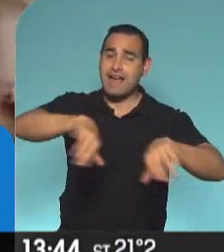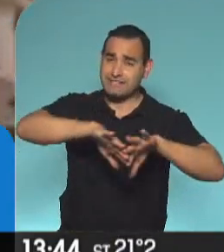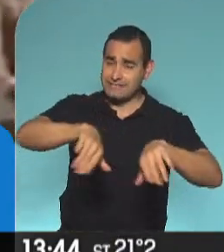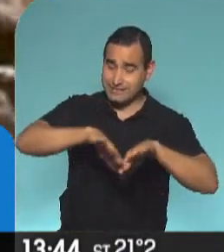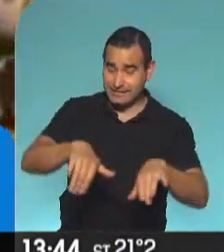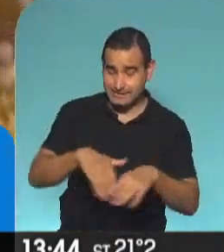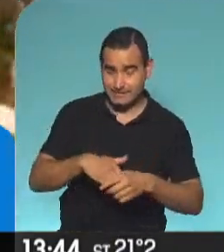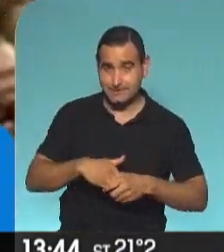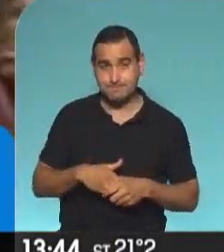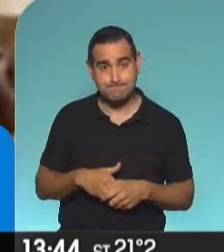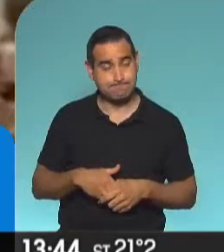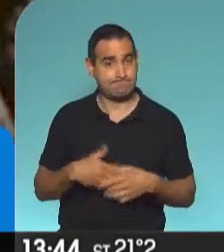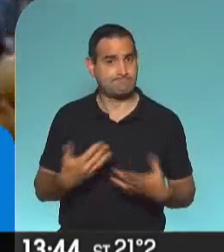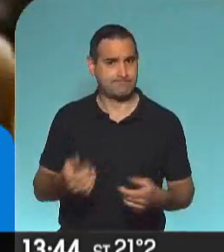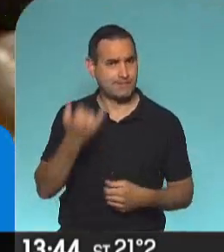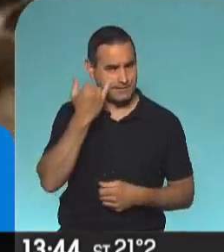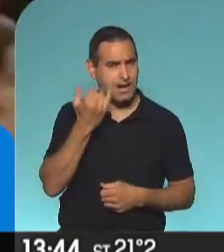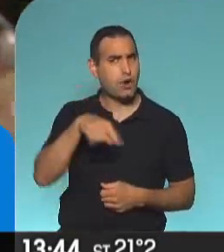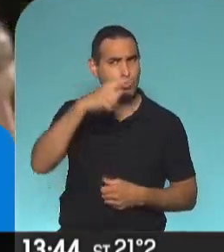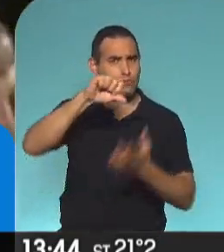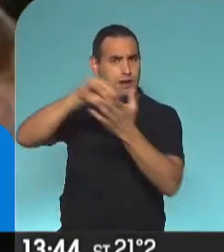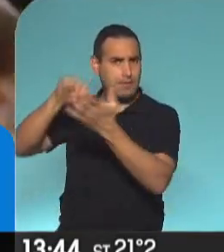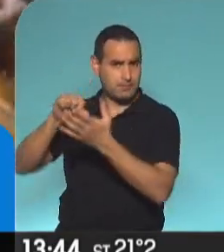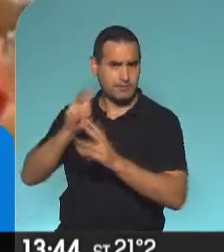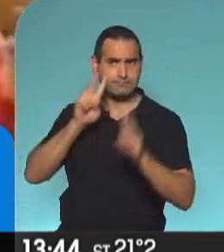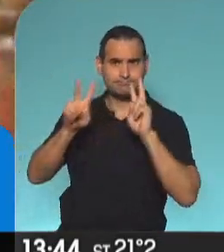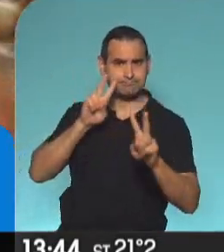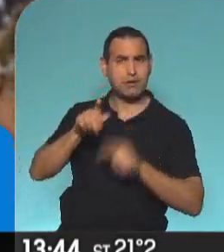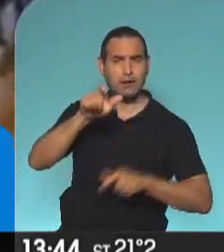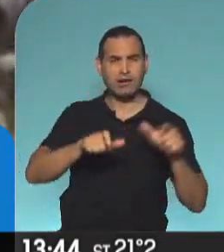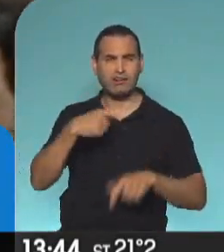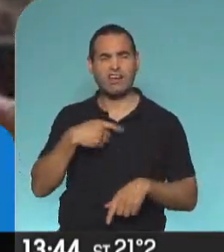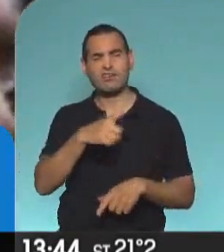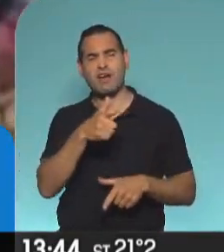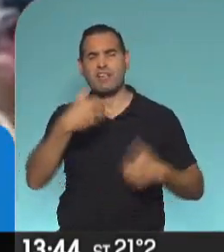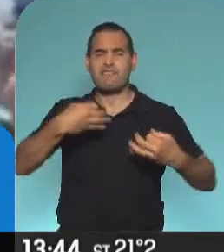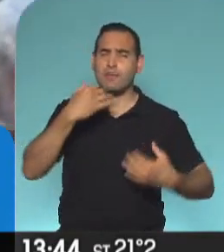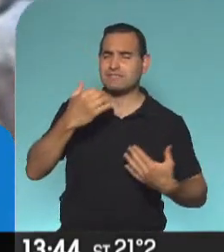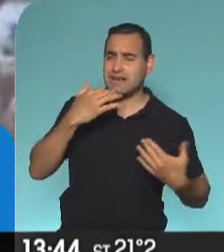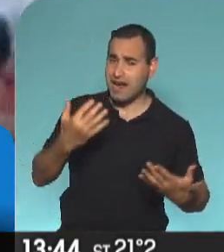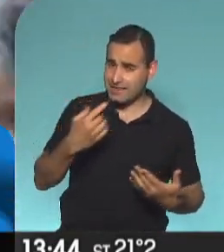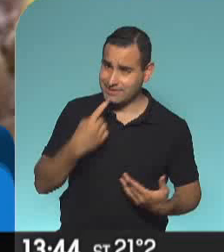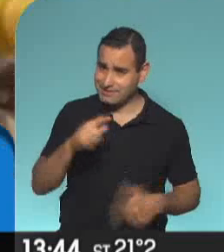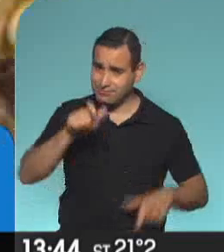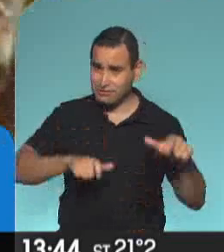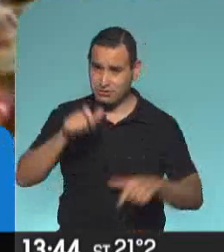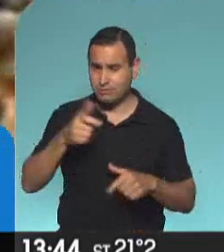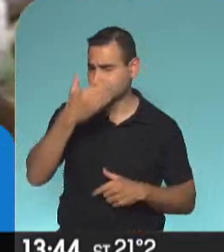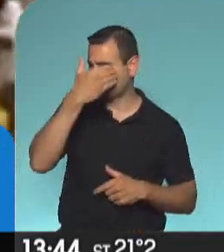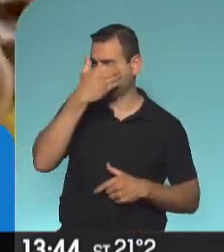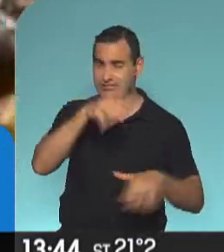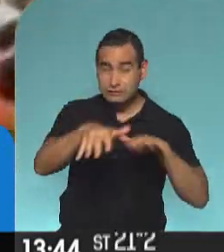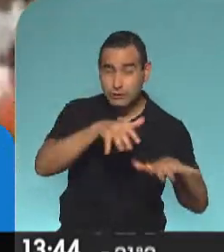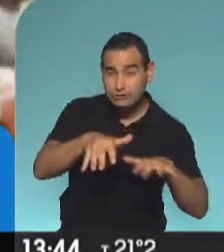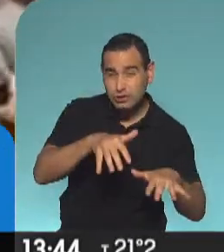Es un efecto que se ha visto en algunas partes del mundo, el negacionismo respecto a lo que sucede, ¿eh? Como si negarlo